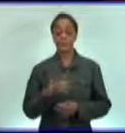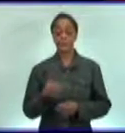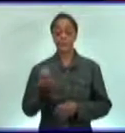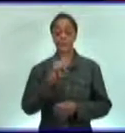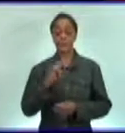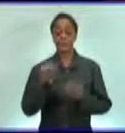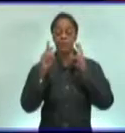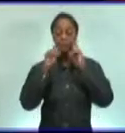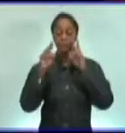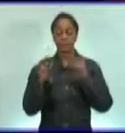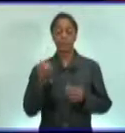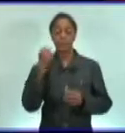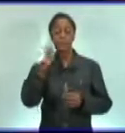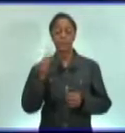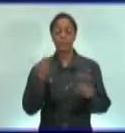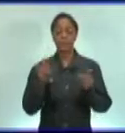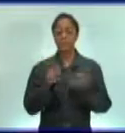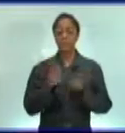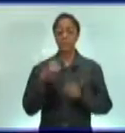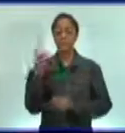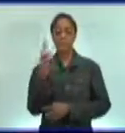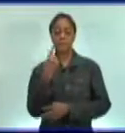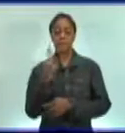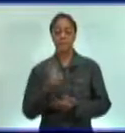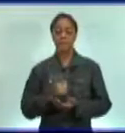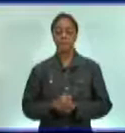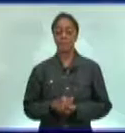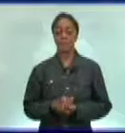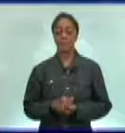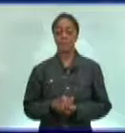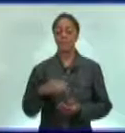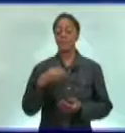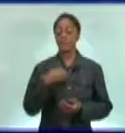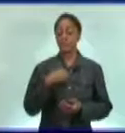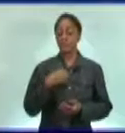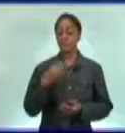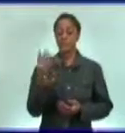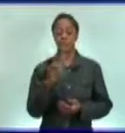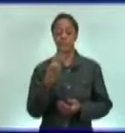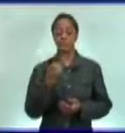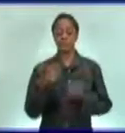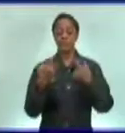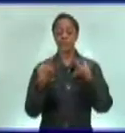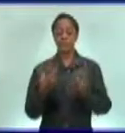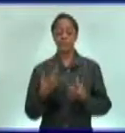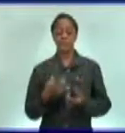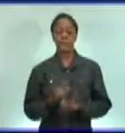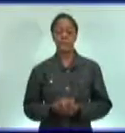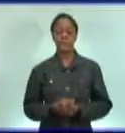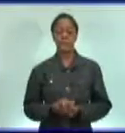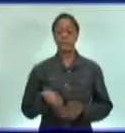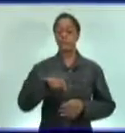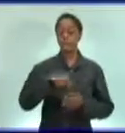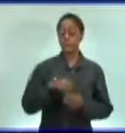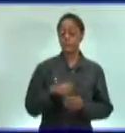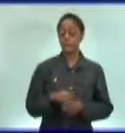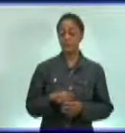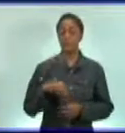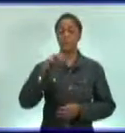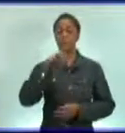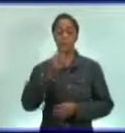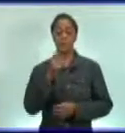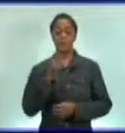viva más pequeña de la naturaleza. Presenta tres partes fundamentales: el núcleo, la